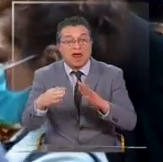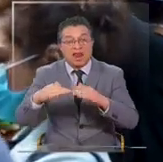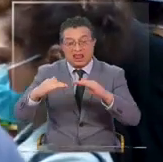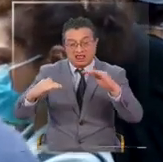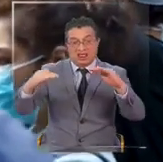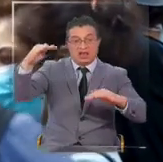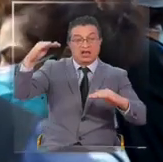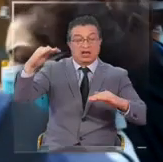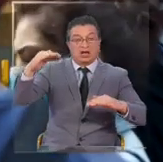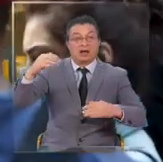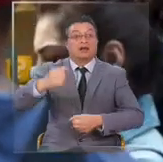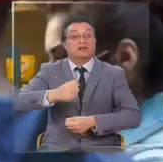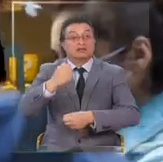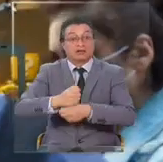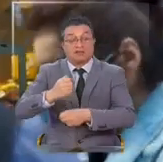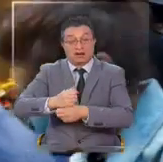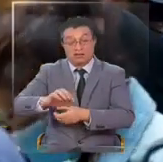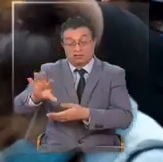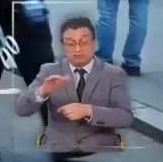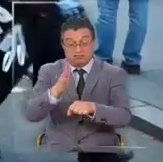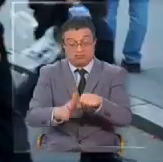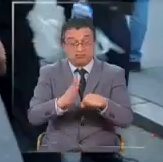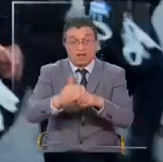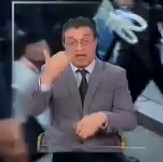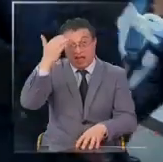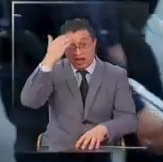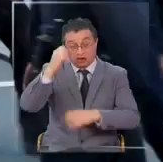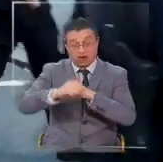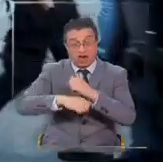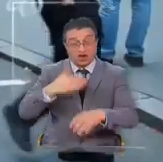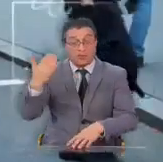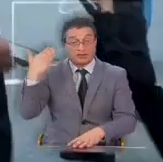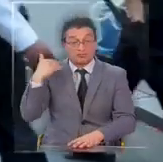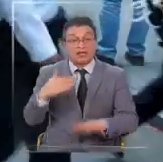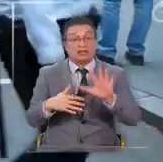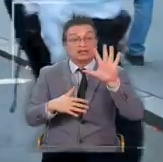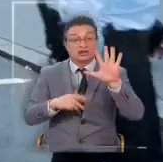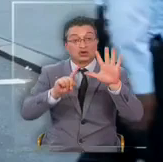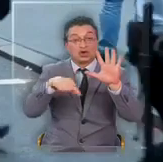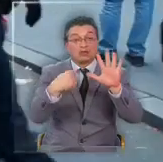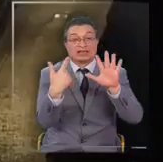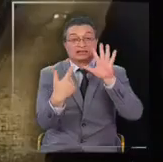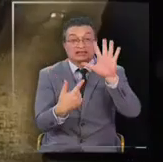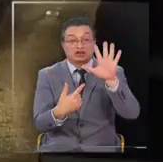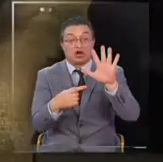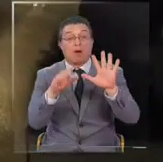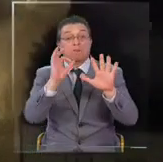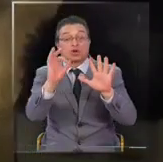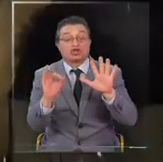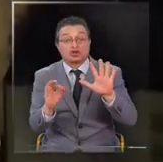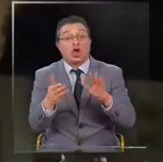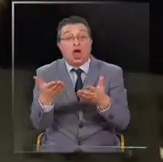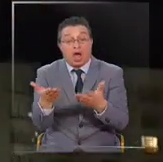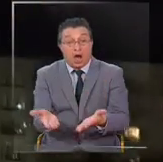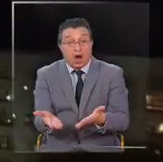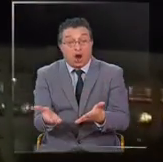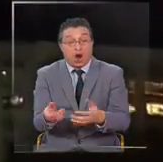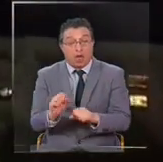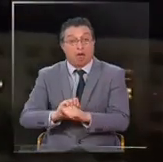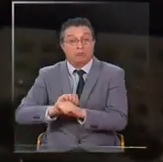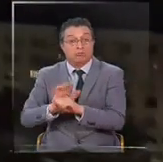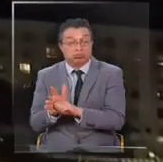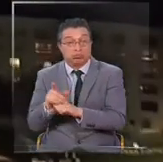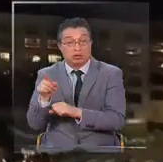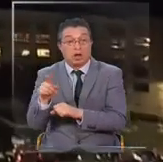de desempleo que en agosto del año pasado alcanzaban el 5,5% y que hoy, en plena pandemia en Estados